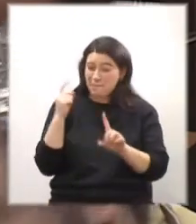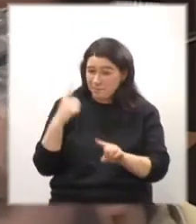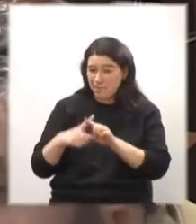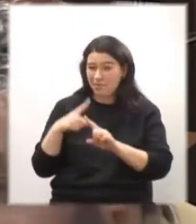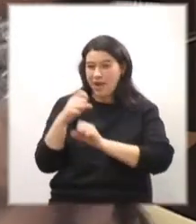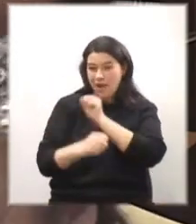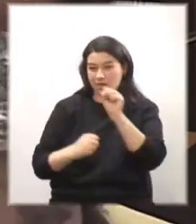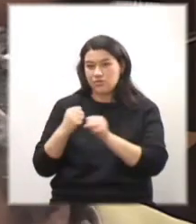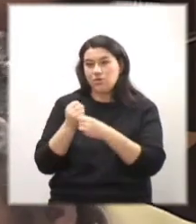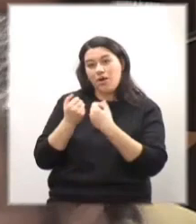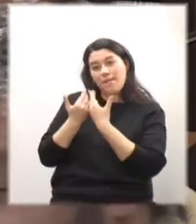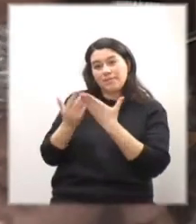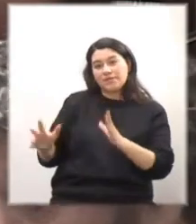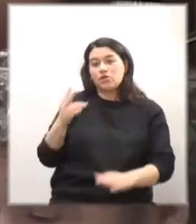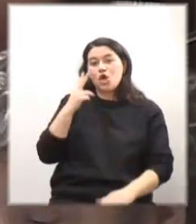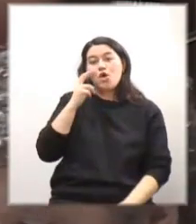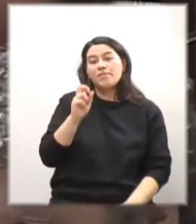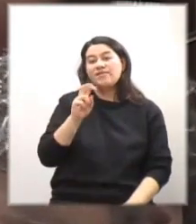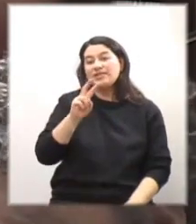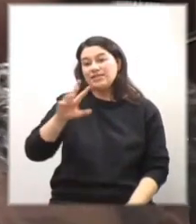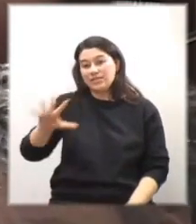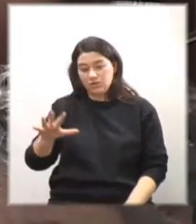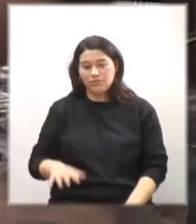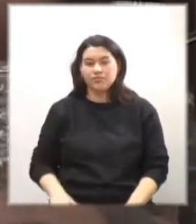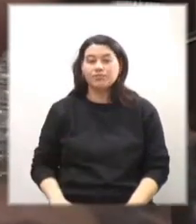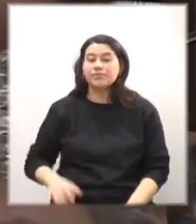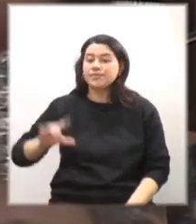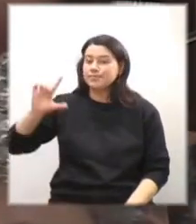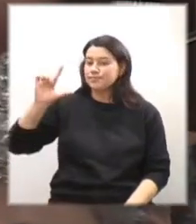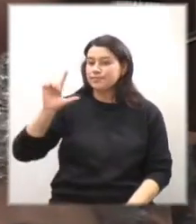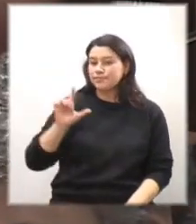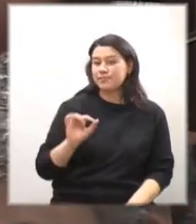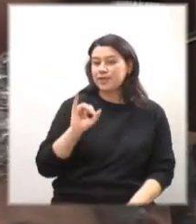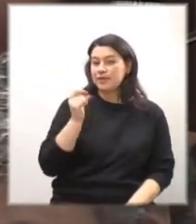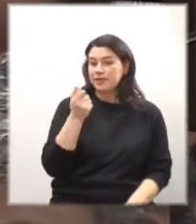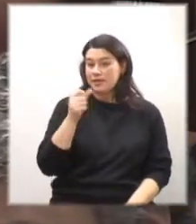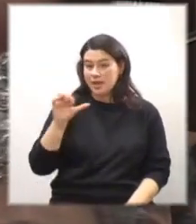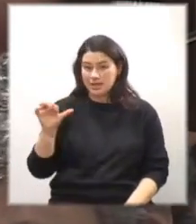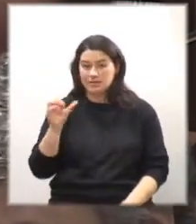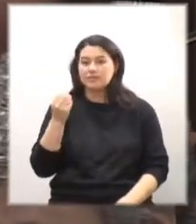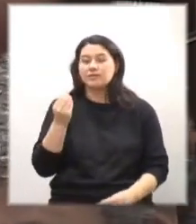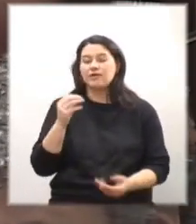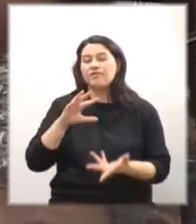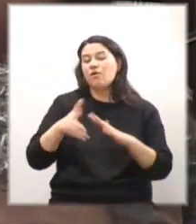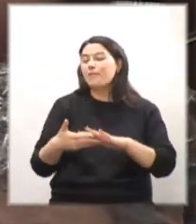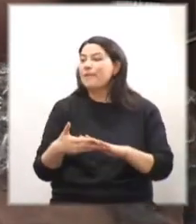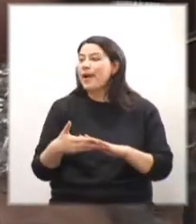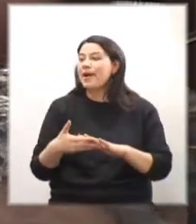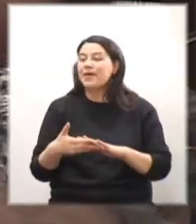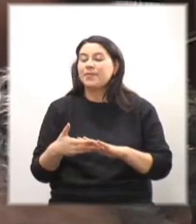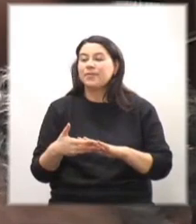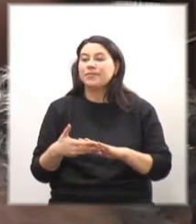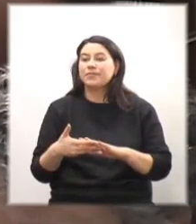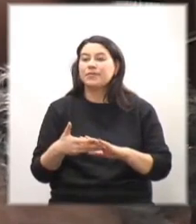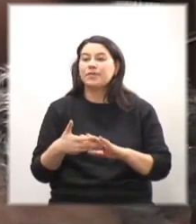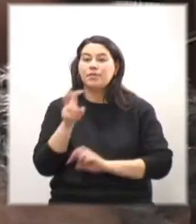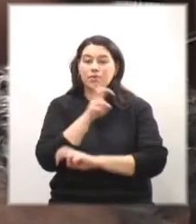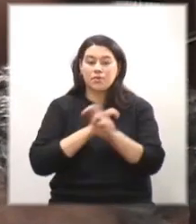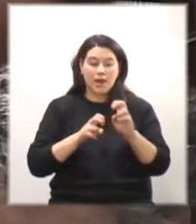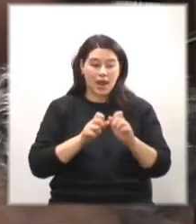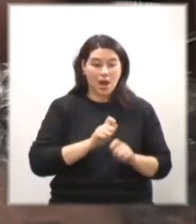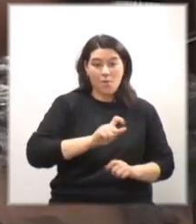anuales a partir del 2025. La baja del IAS que se propone tiene un efecto equivalente a aumentar